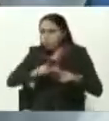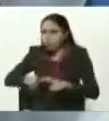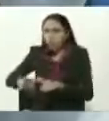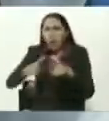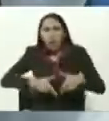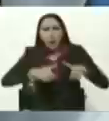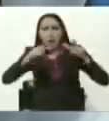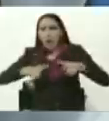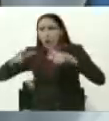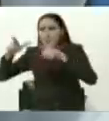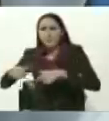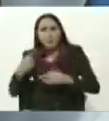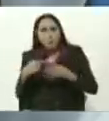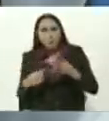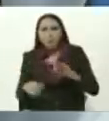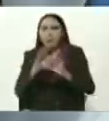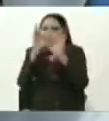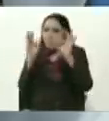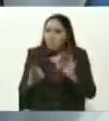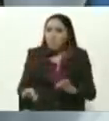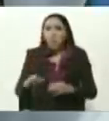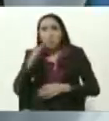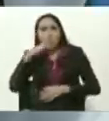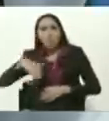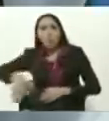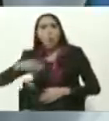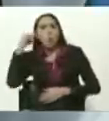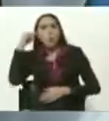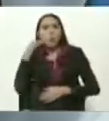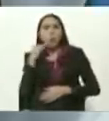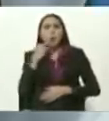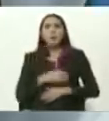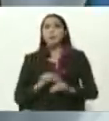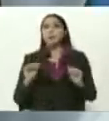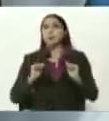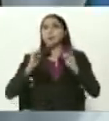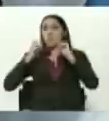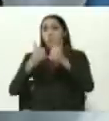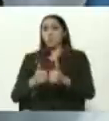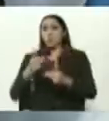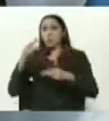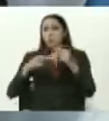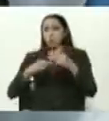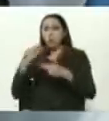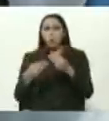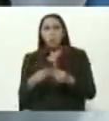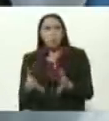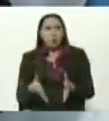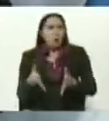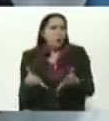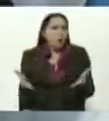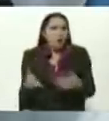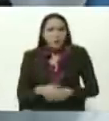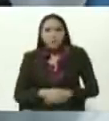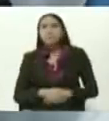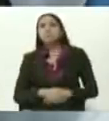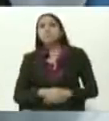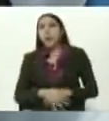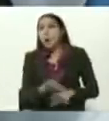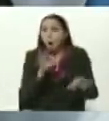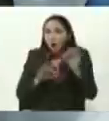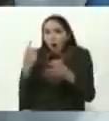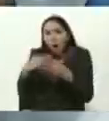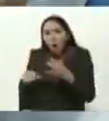apartamentos, townhouse, a la población guayanesa, de los cuales se iniciaba la construcción con la finalidad de captar más